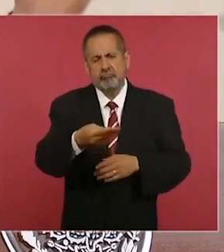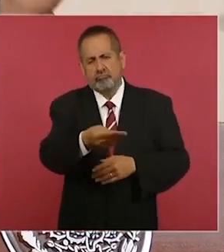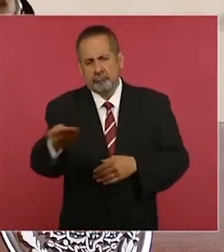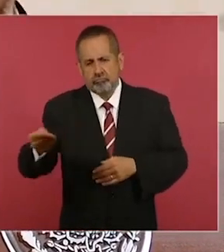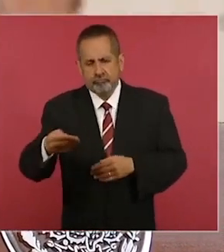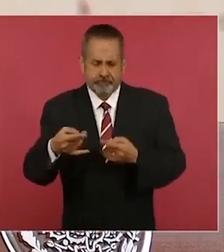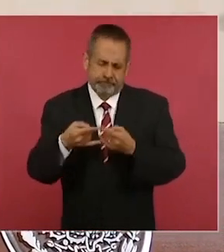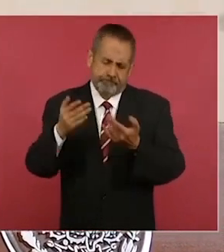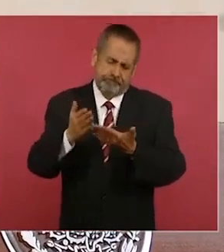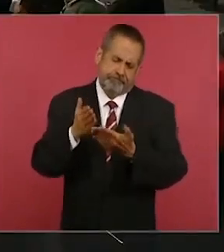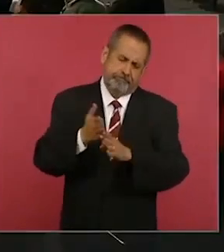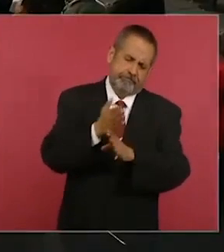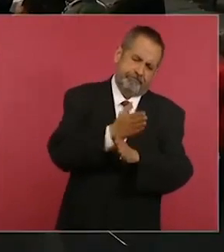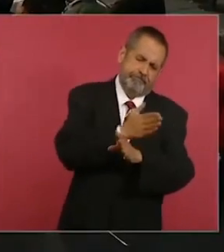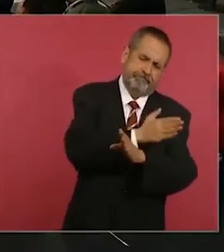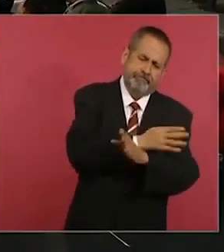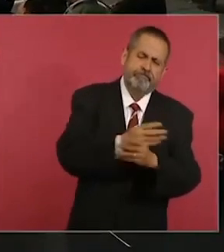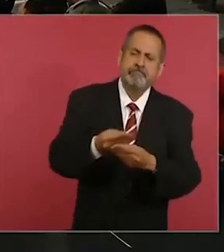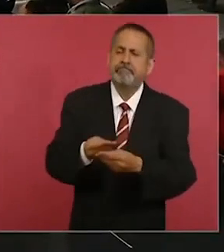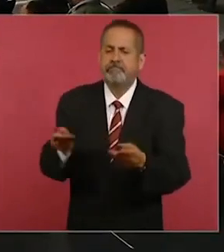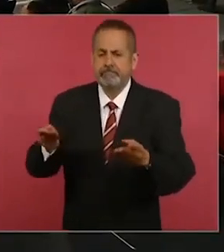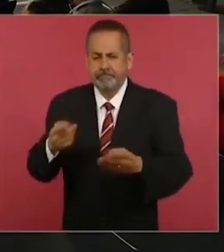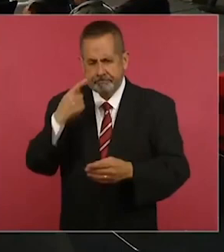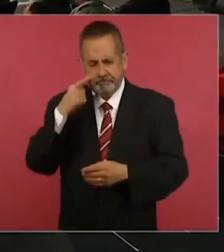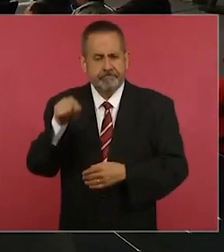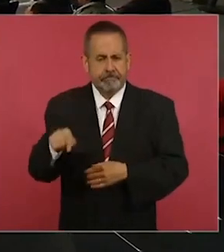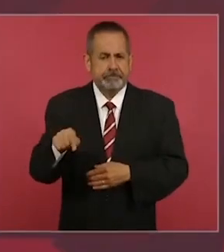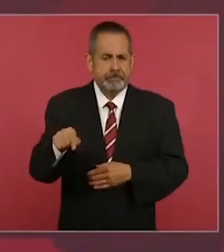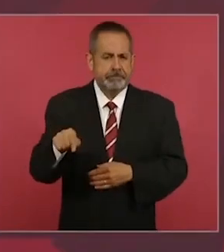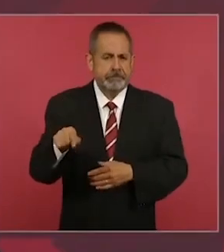sus antecedentes, su